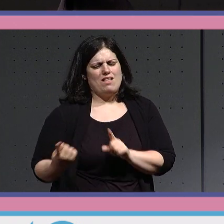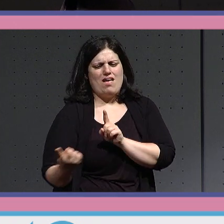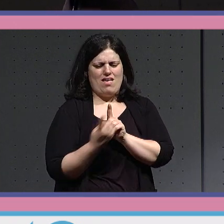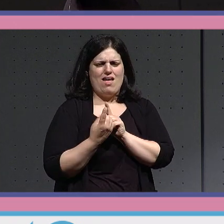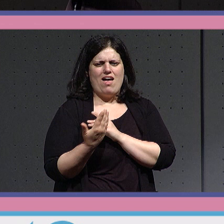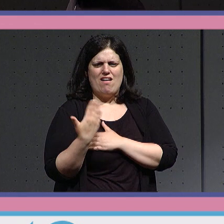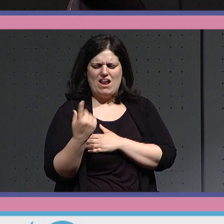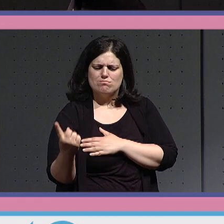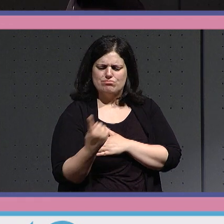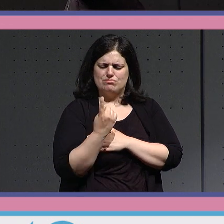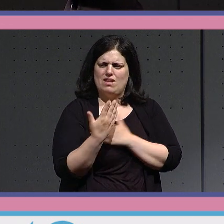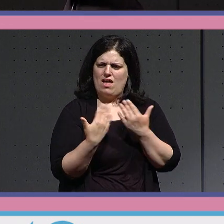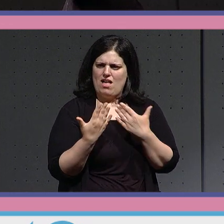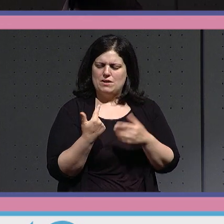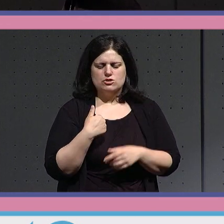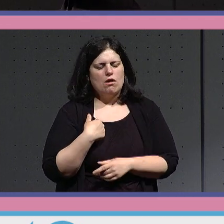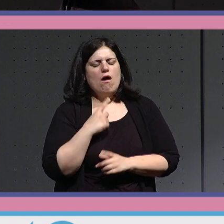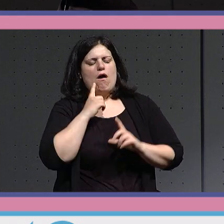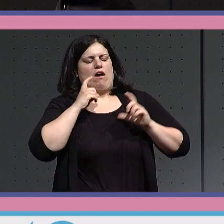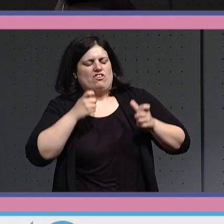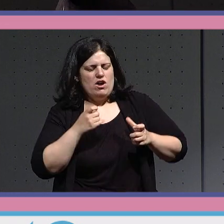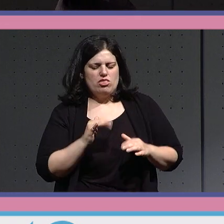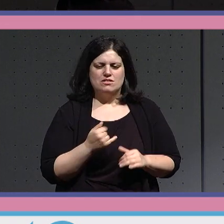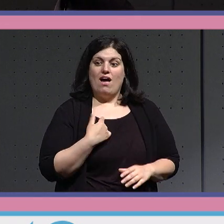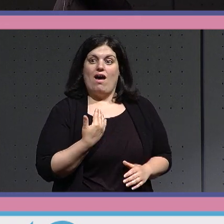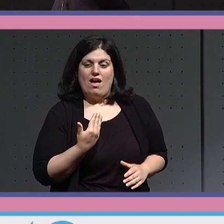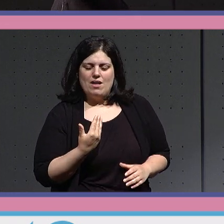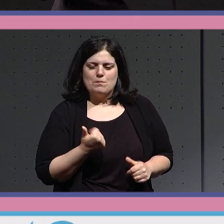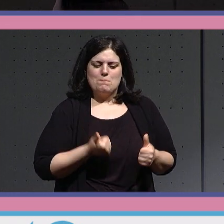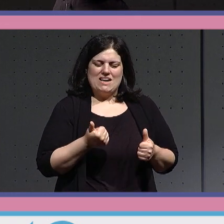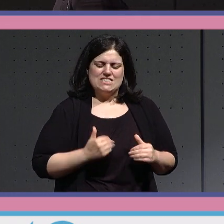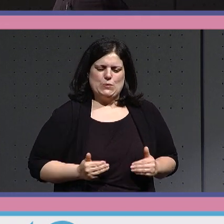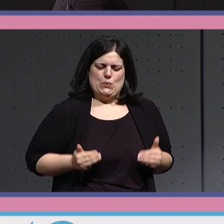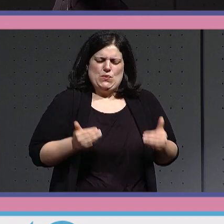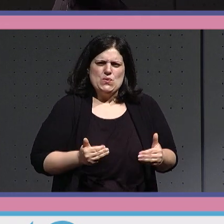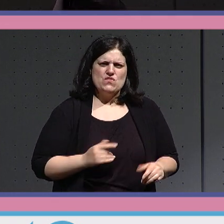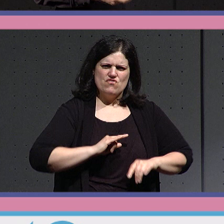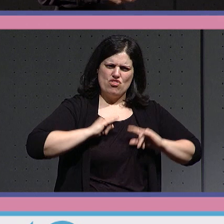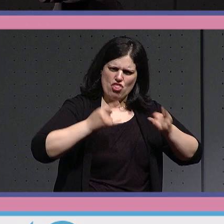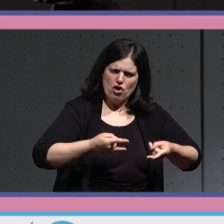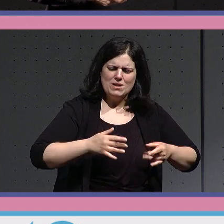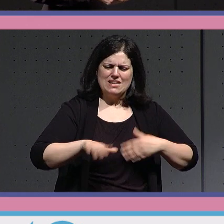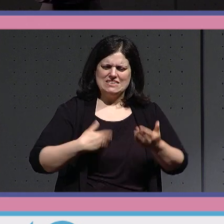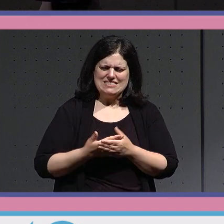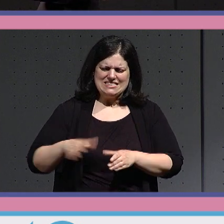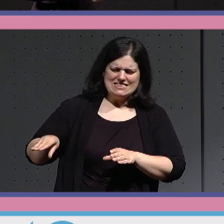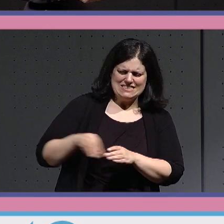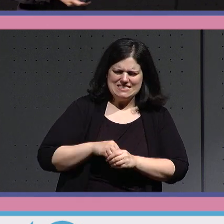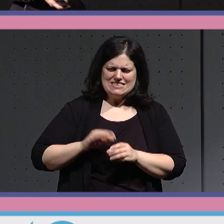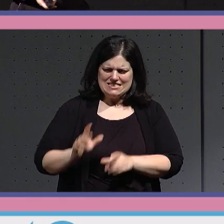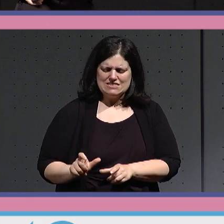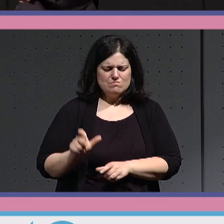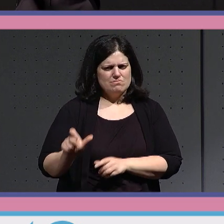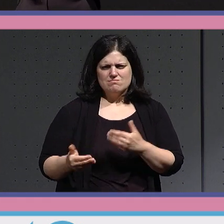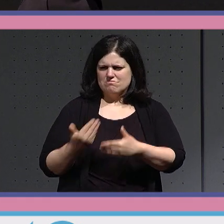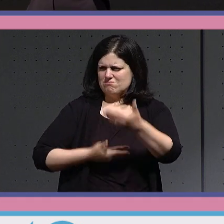implica que no vale solo la buena voluntad que tenemos los que queremos ayudar. Hay que hacer eso y además hay que hacer todo y hay que intentar involucrar a todas las partes que